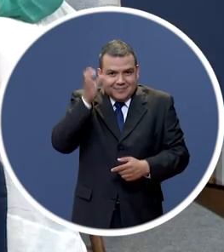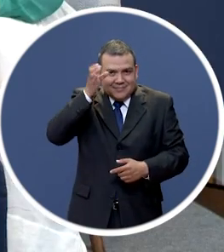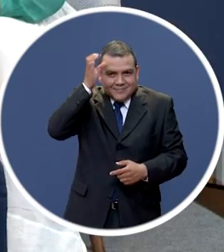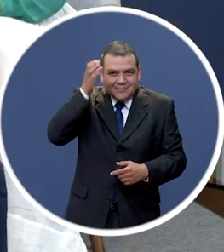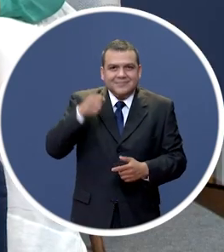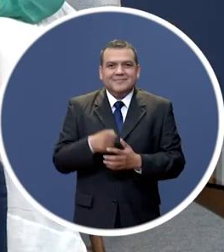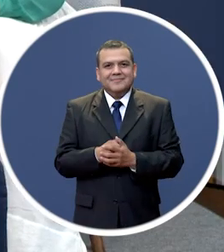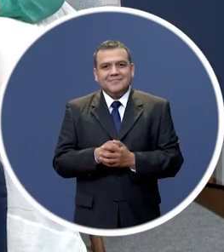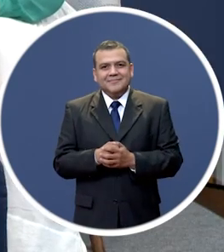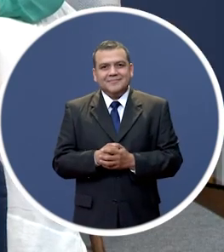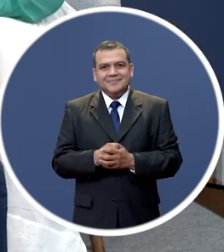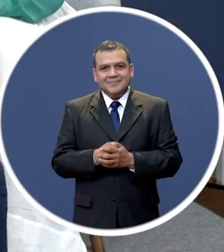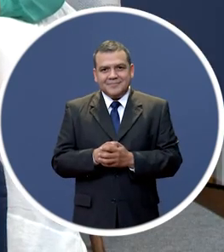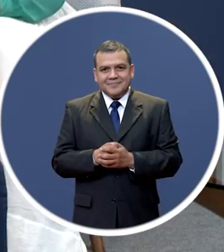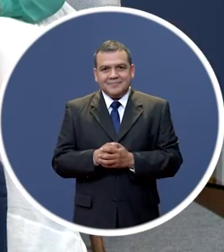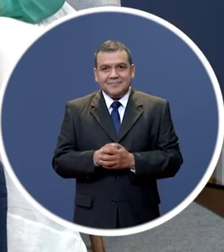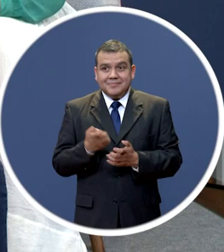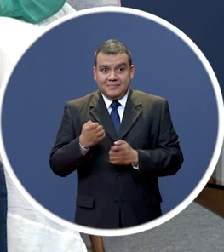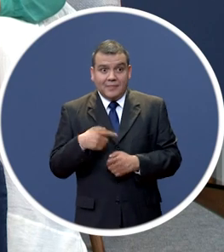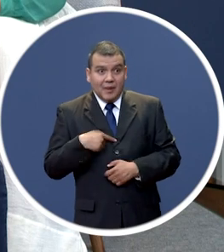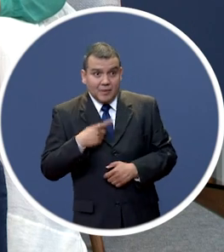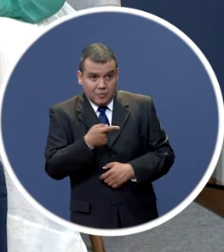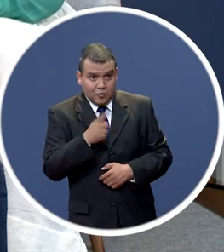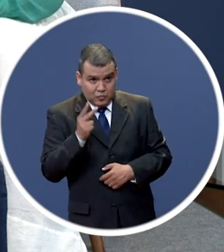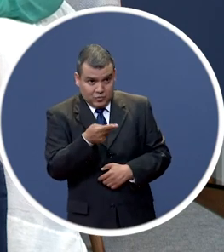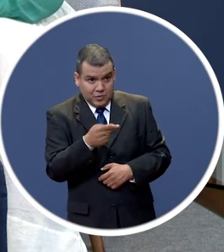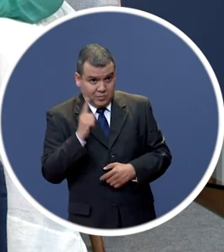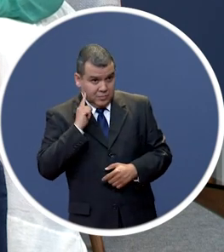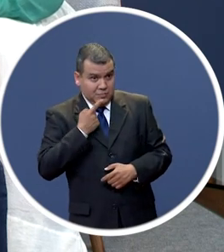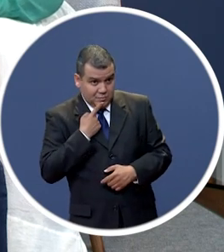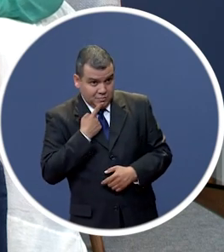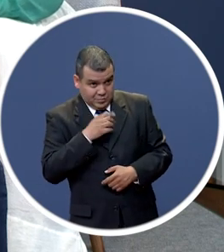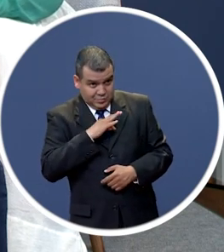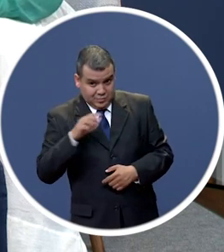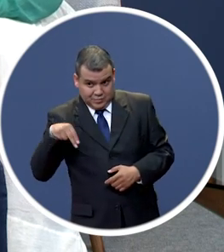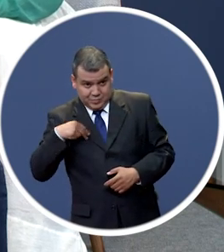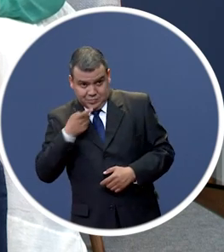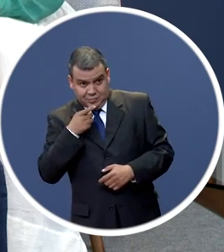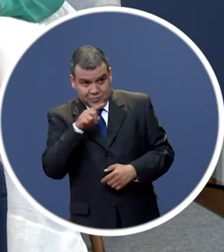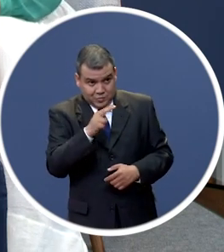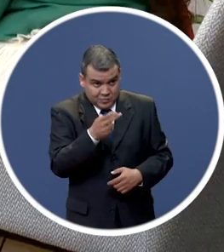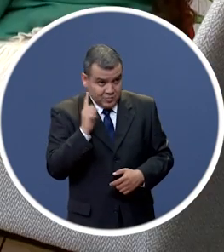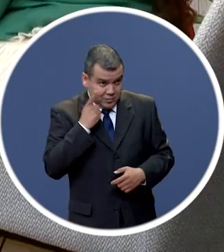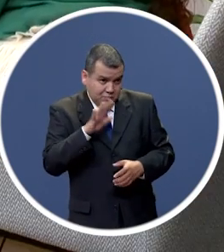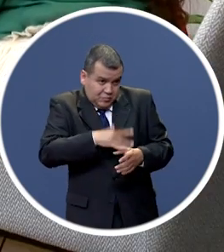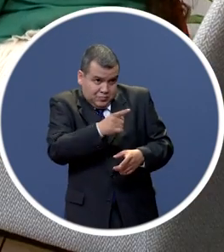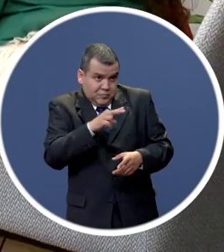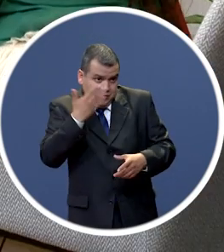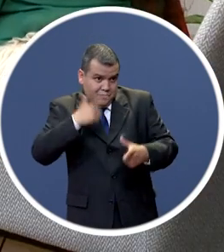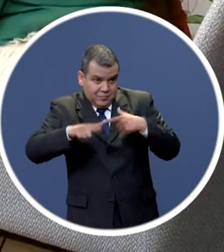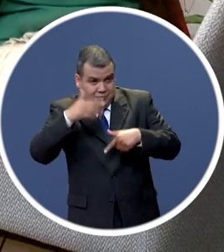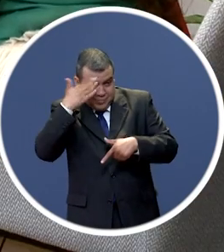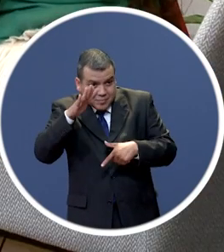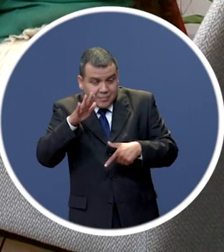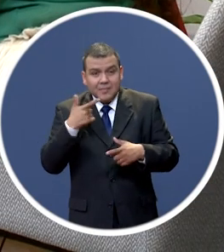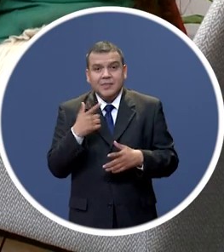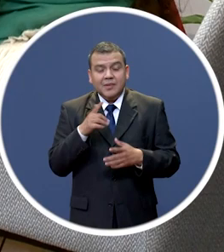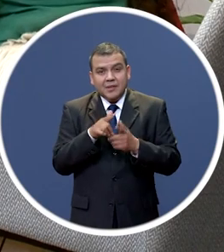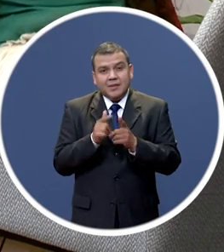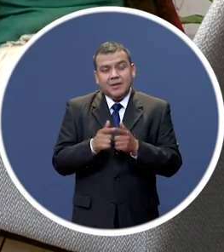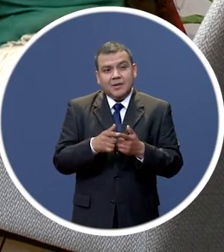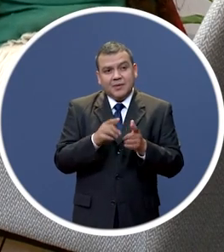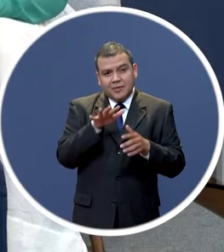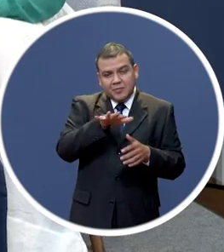sea, que a ustedes podríamos decirles sordos, porque usan la lengua, están en la